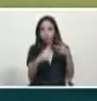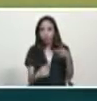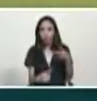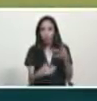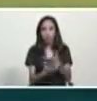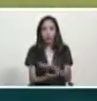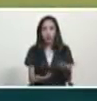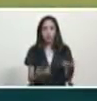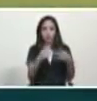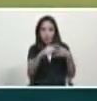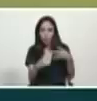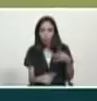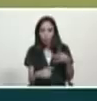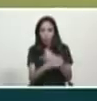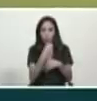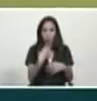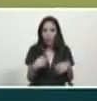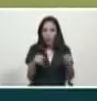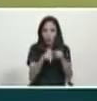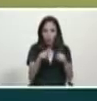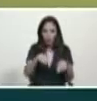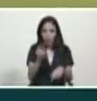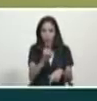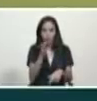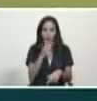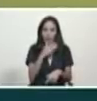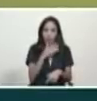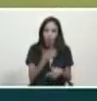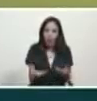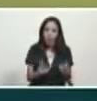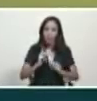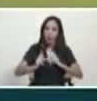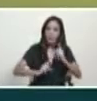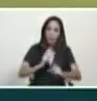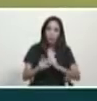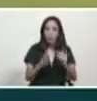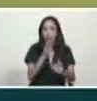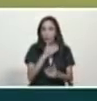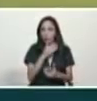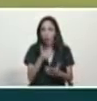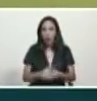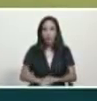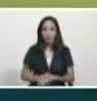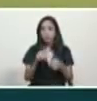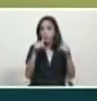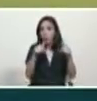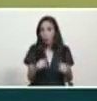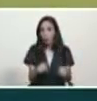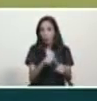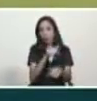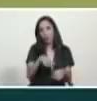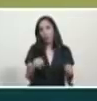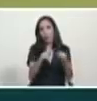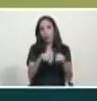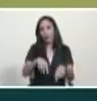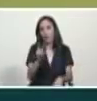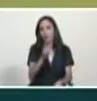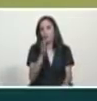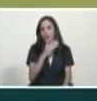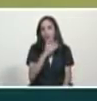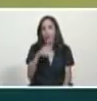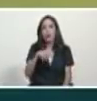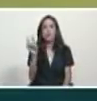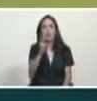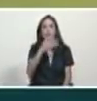la inversión reproductiva hoy por hoy que nuestra amada